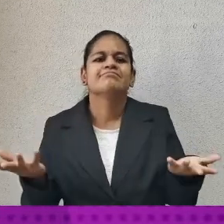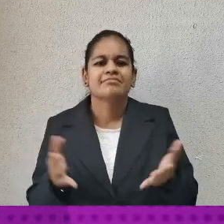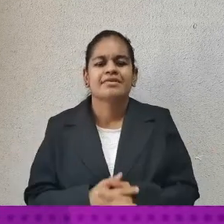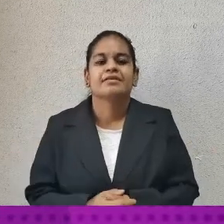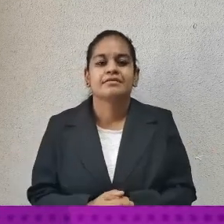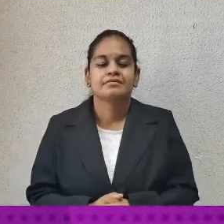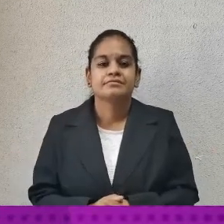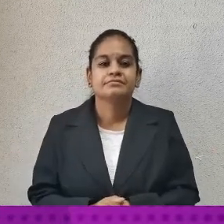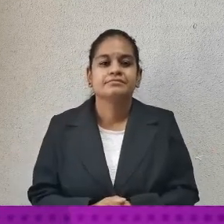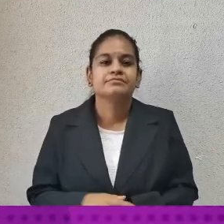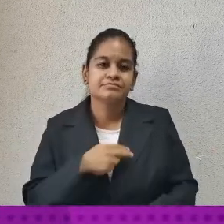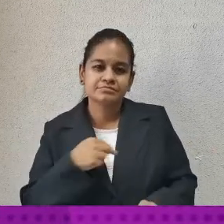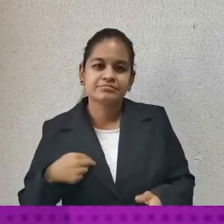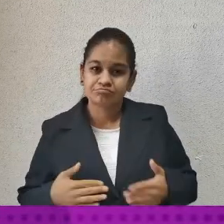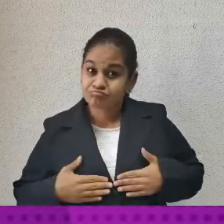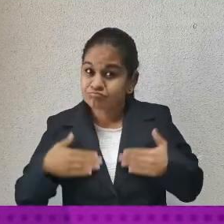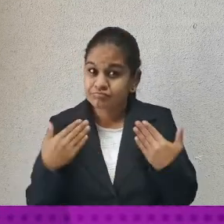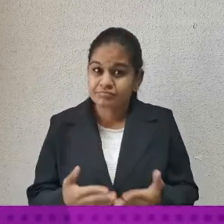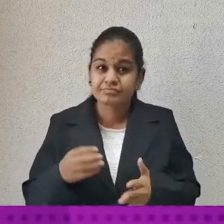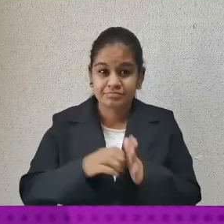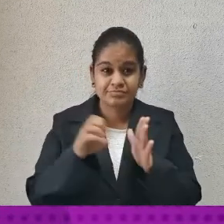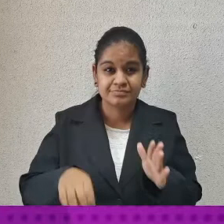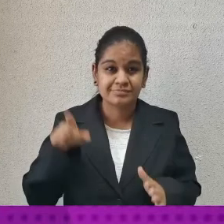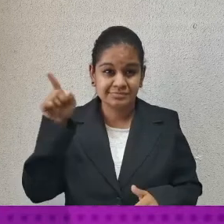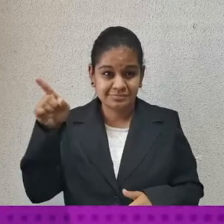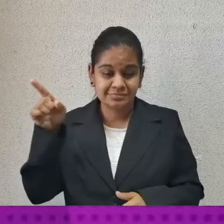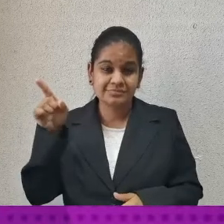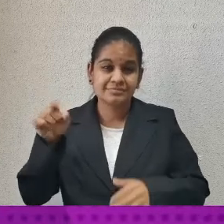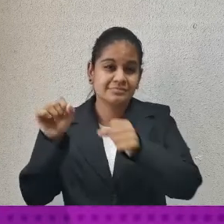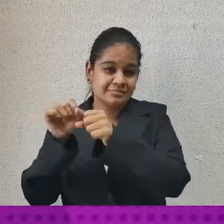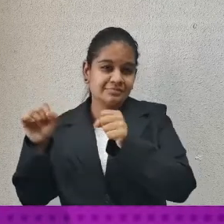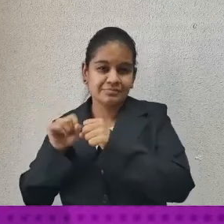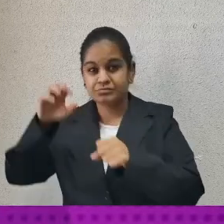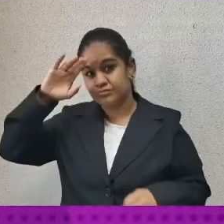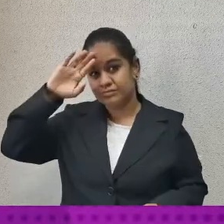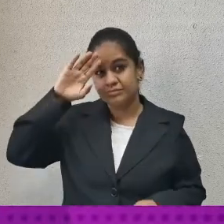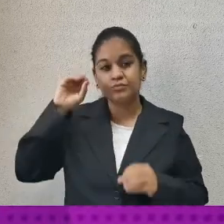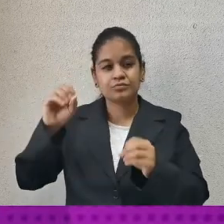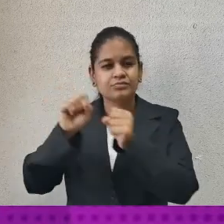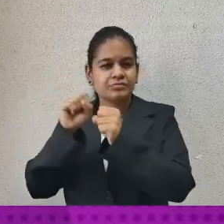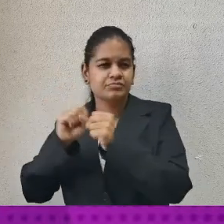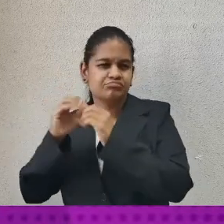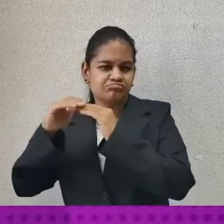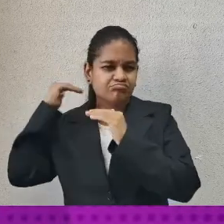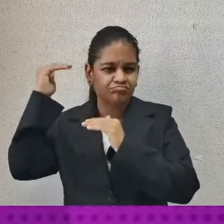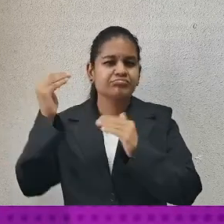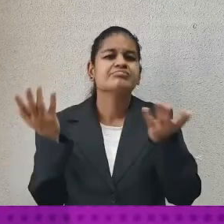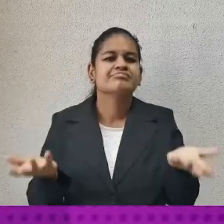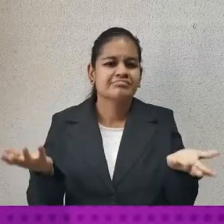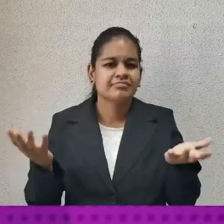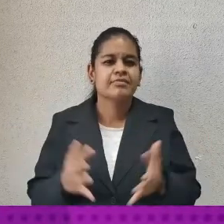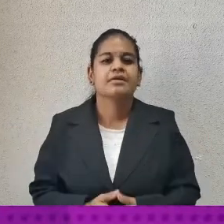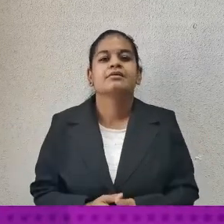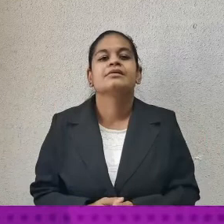de la Federación, tanto en la Sala Monterrey como en la Sala Superior? Mira, reiterarles, nosotros debemos de